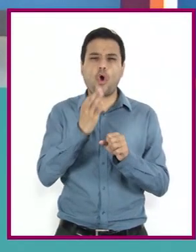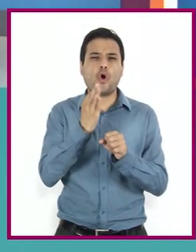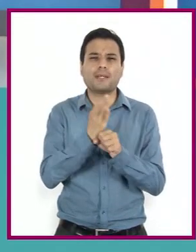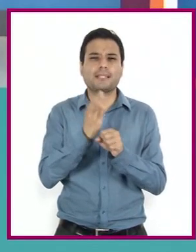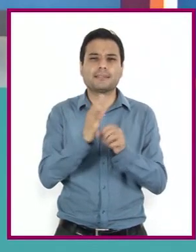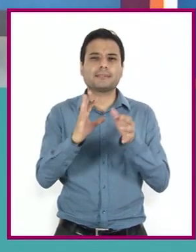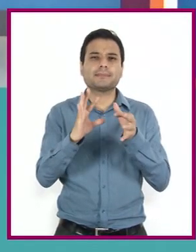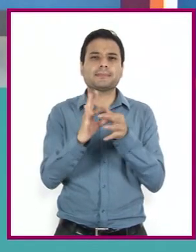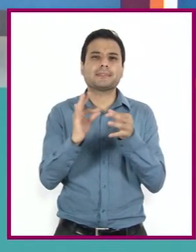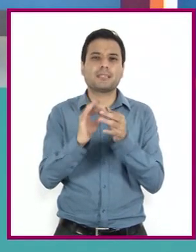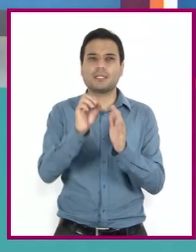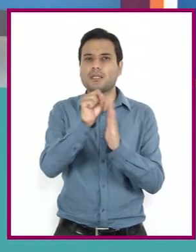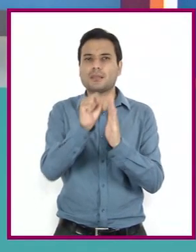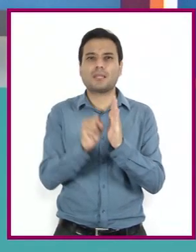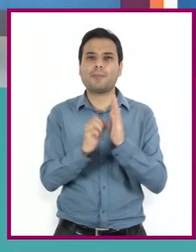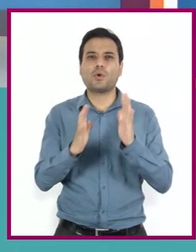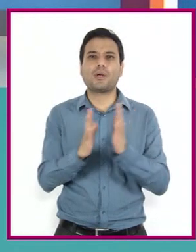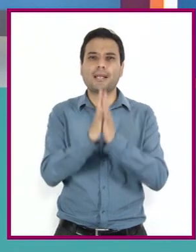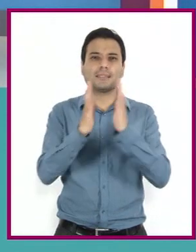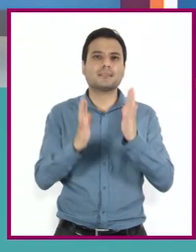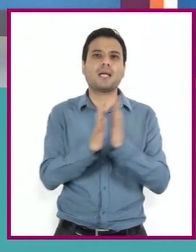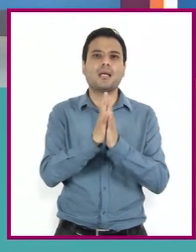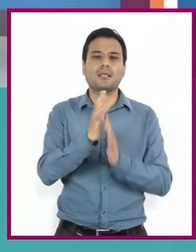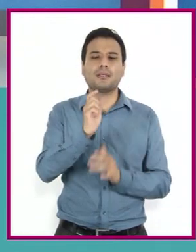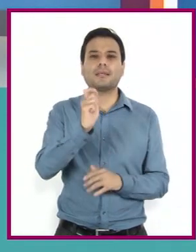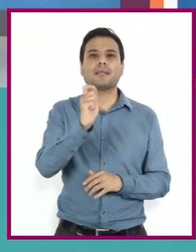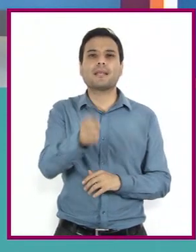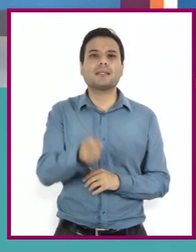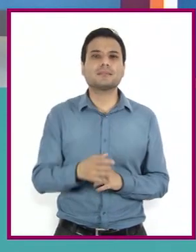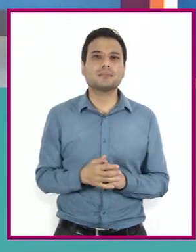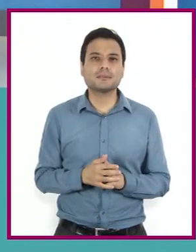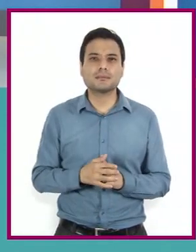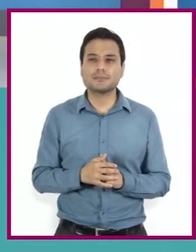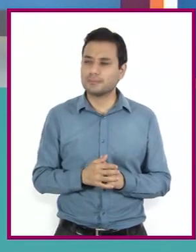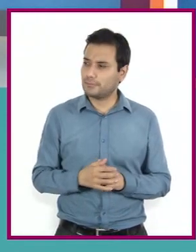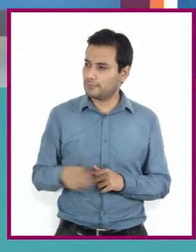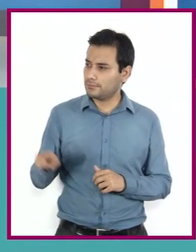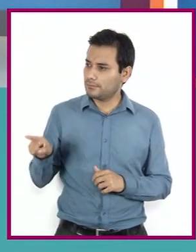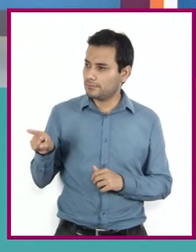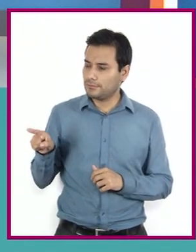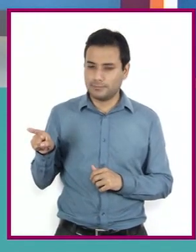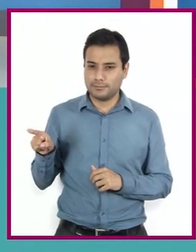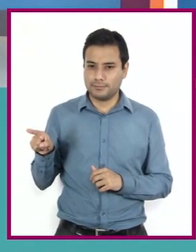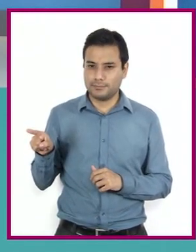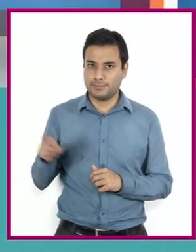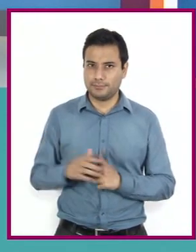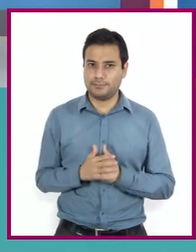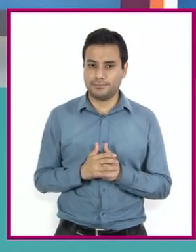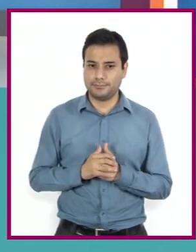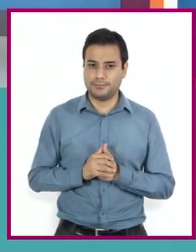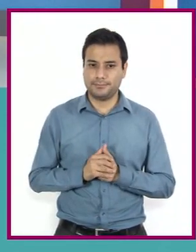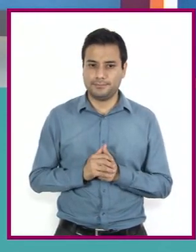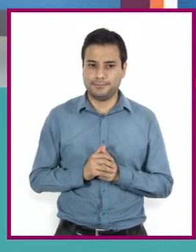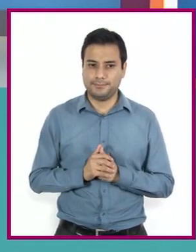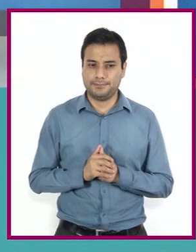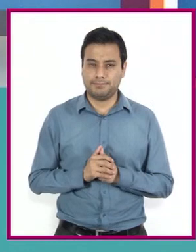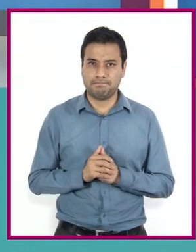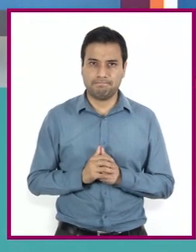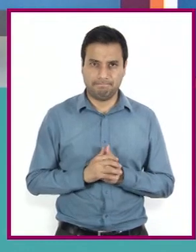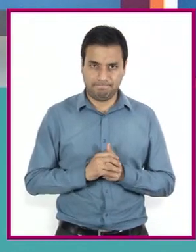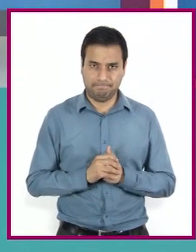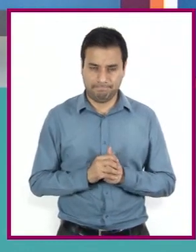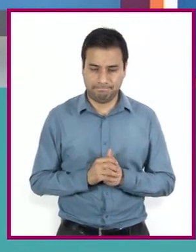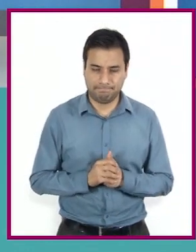la democracia política se caracteriza por la participación ciudadana para decidir libremente quiénes